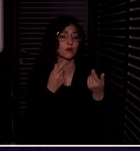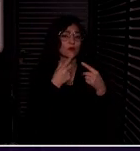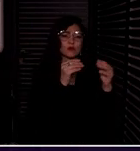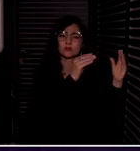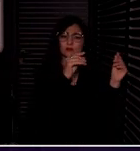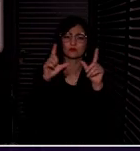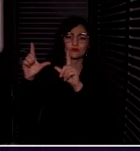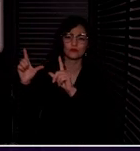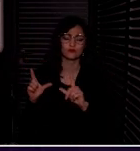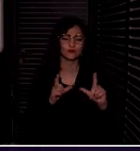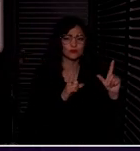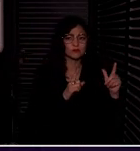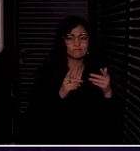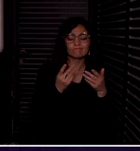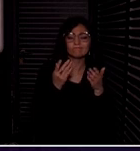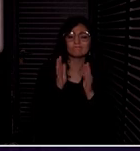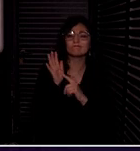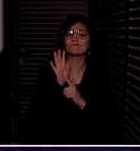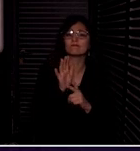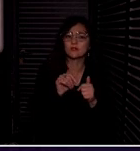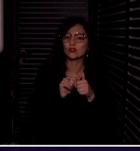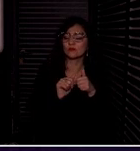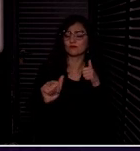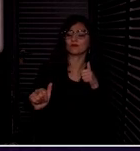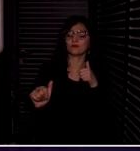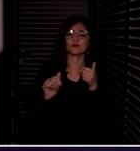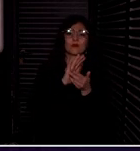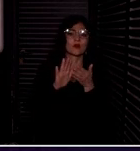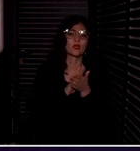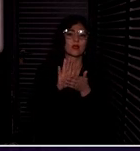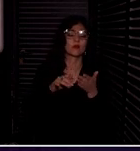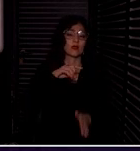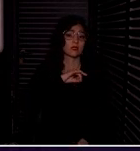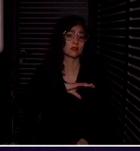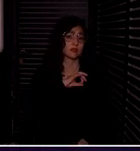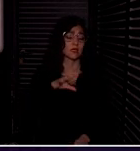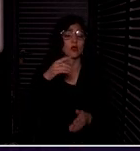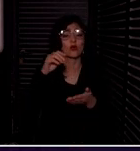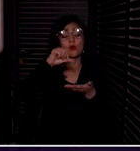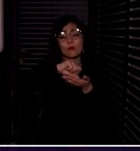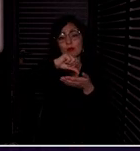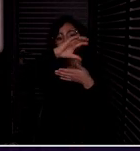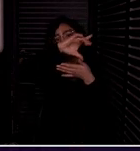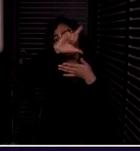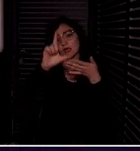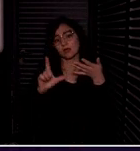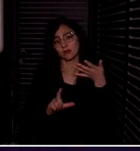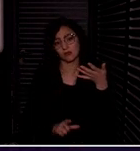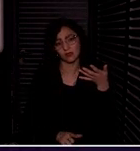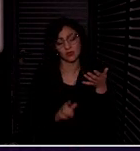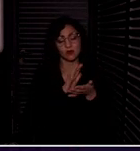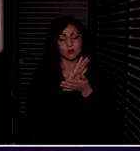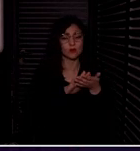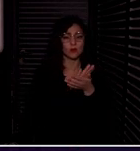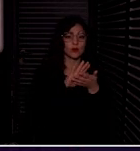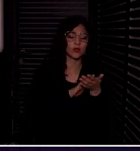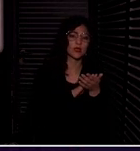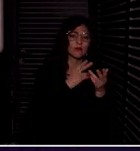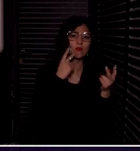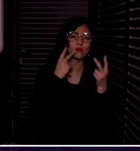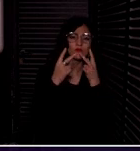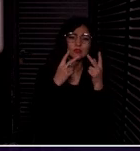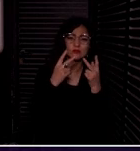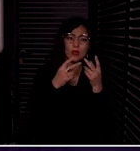generado brechas. Una, que es importante si pensamos en Chile o los países de América Latina, es la desnacionalización del audiovisual,